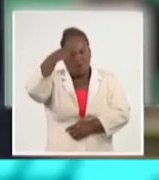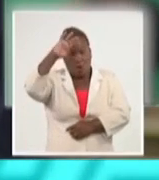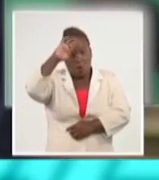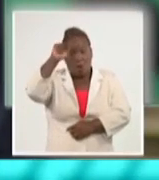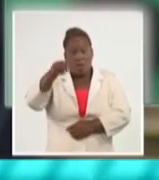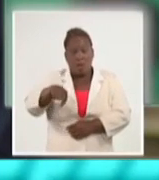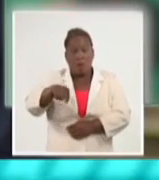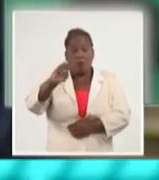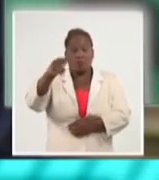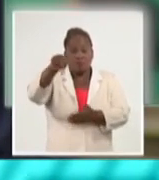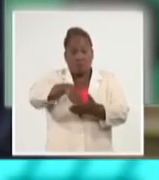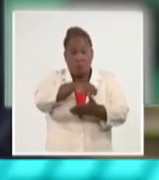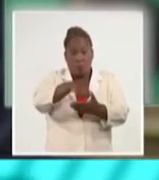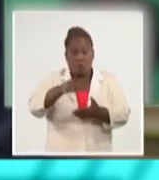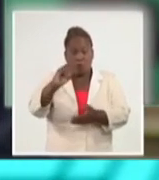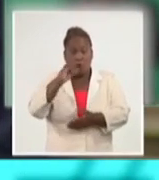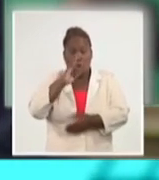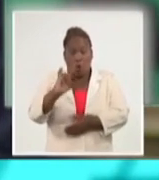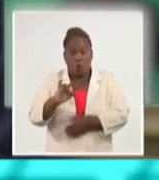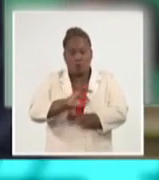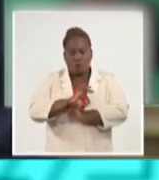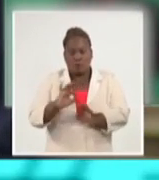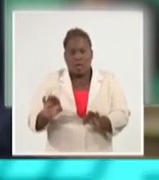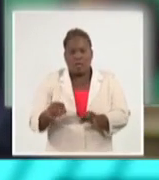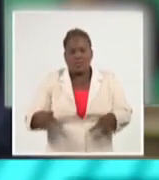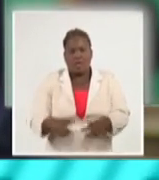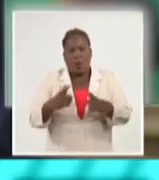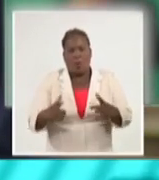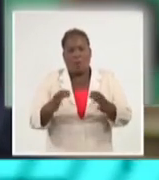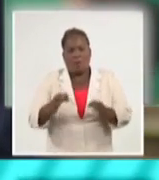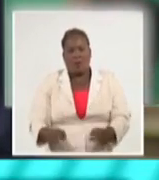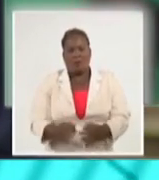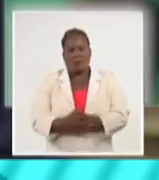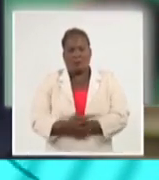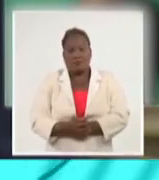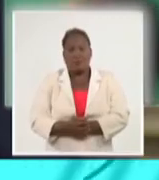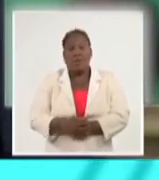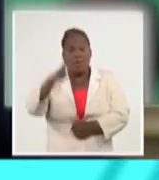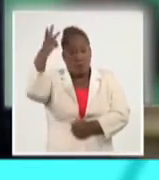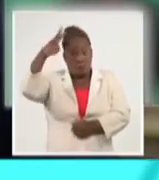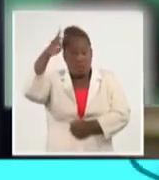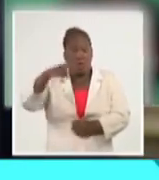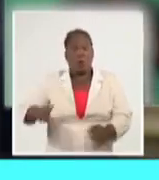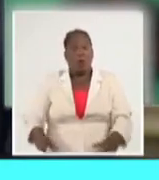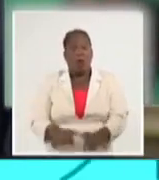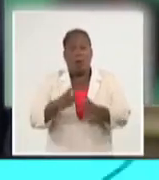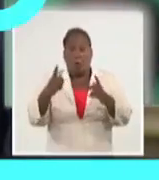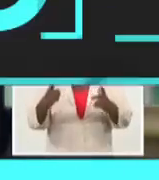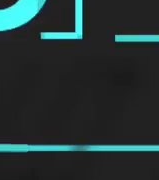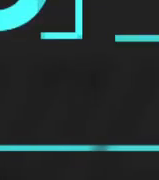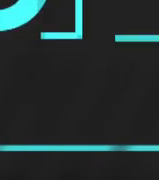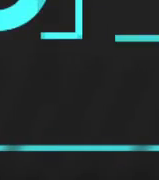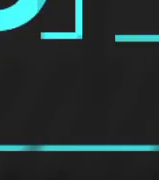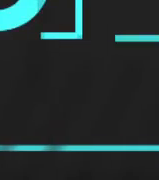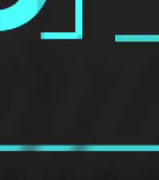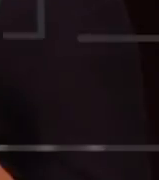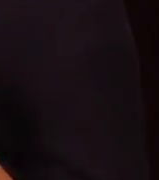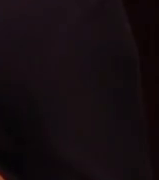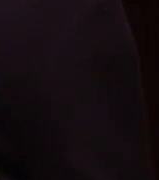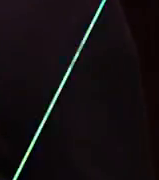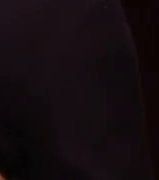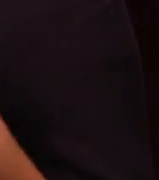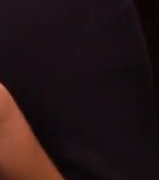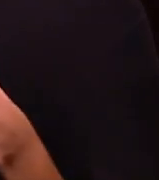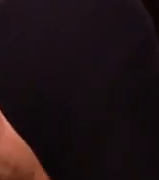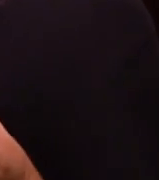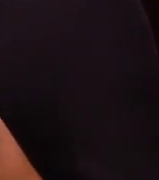Naciones Unidas en hechos concretos, algo que su país ha cumplido de forma ejemplar para con nuestro pueblo. Que